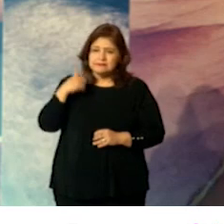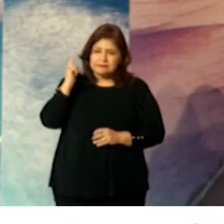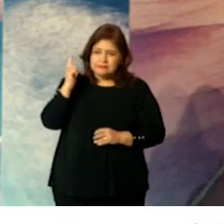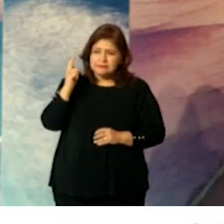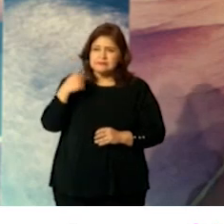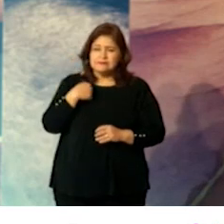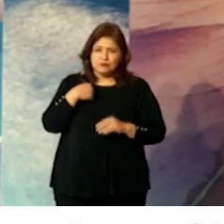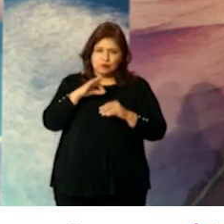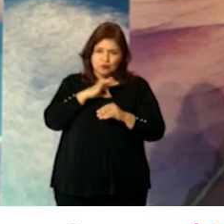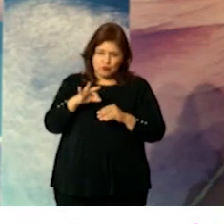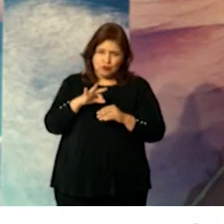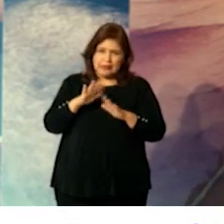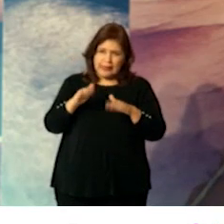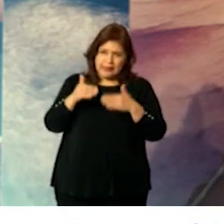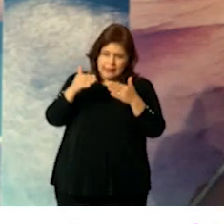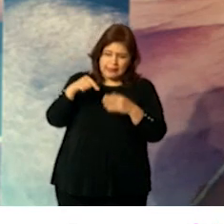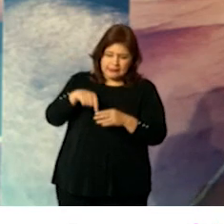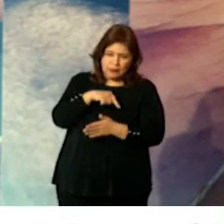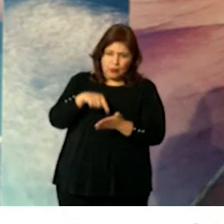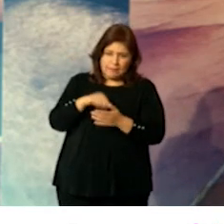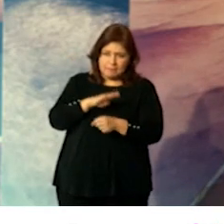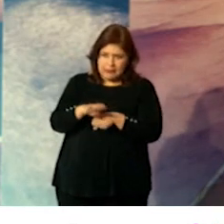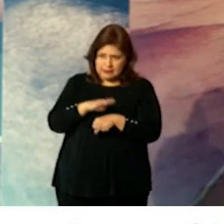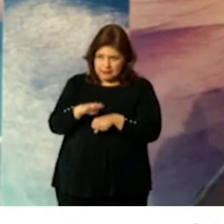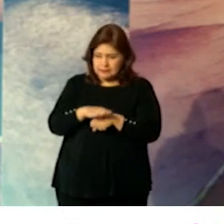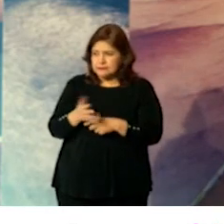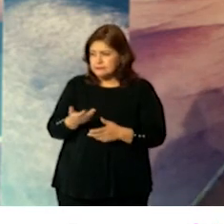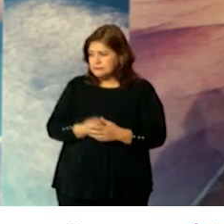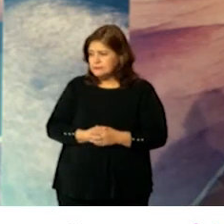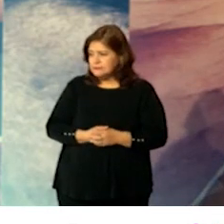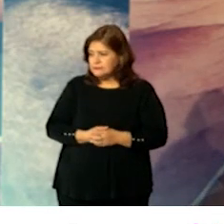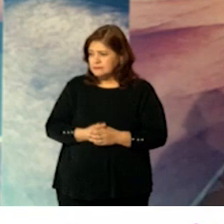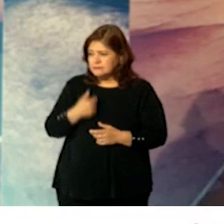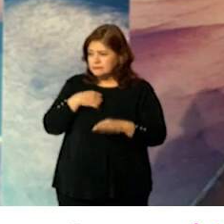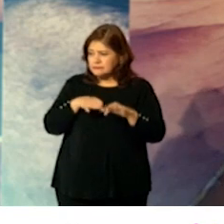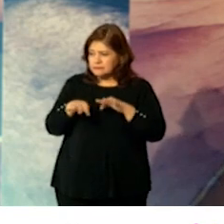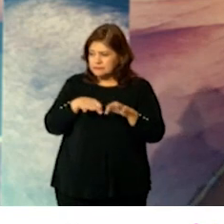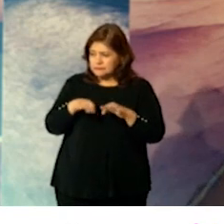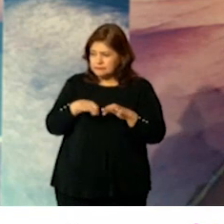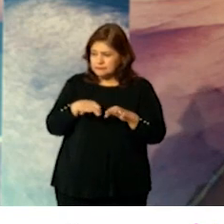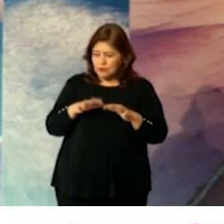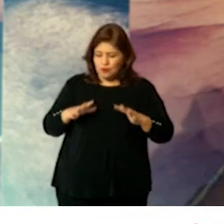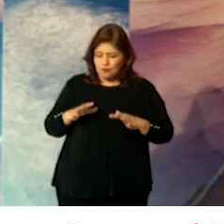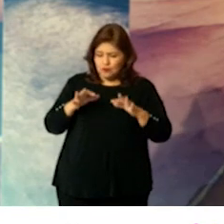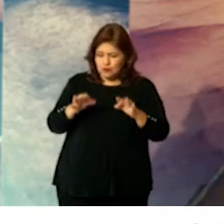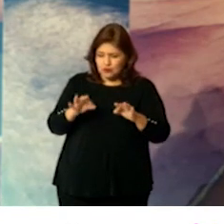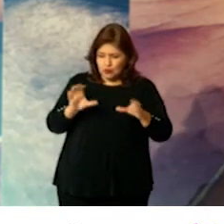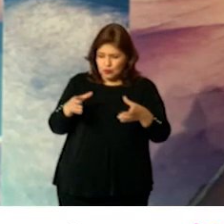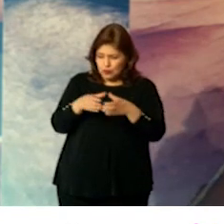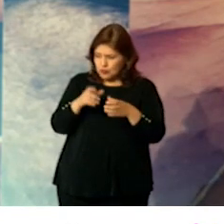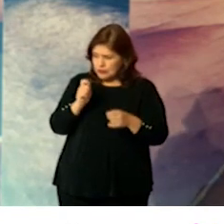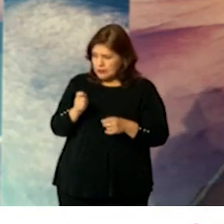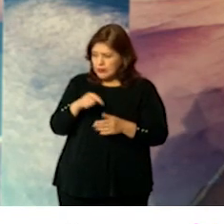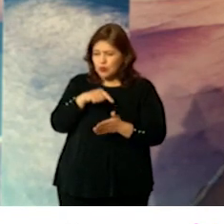hasta ustedes desde Brasil. Am, yo trabajo en una fundación comunitaria que